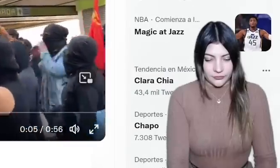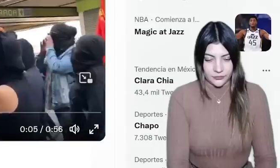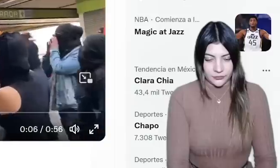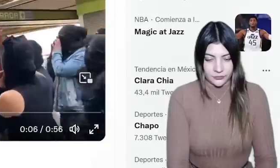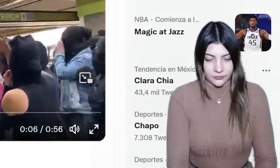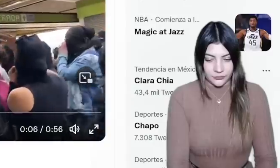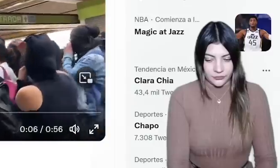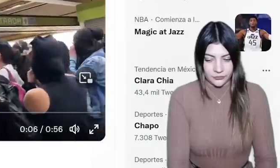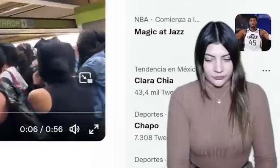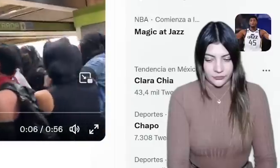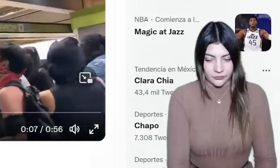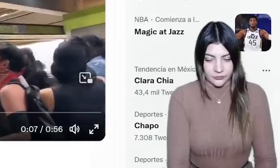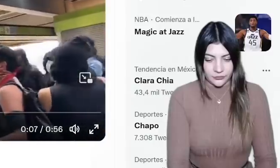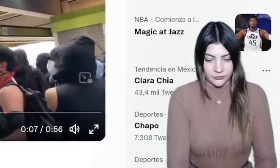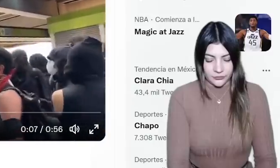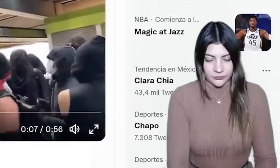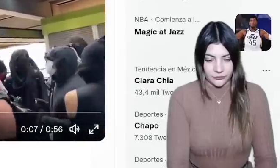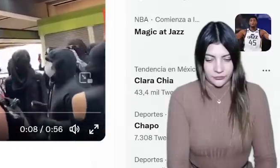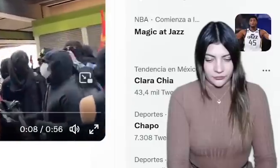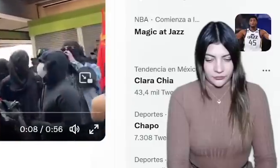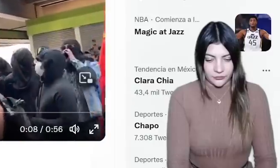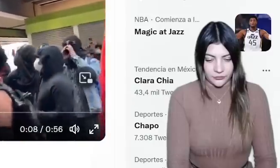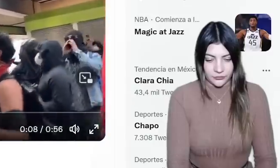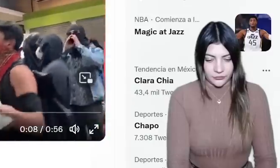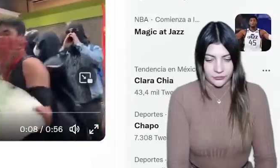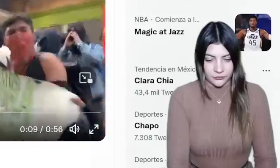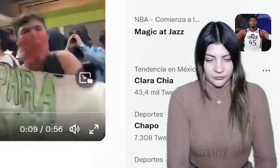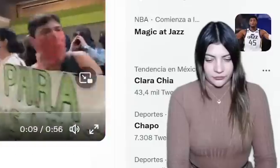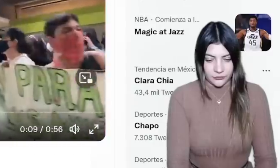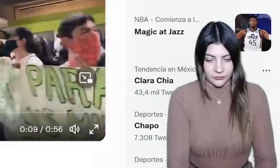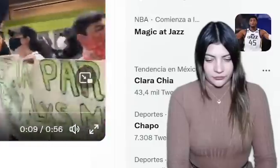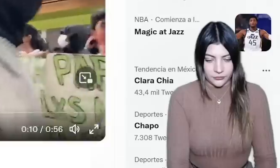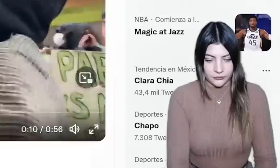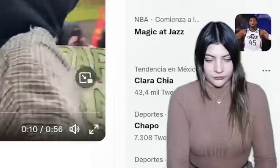¡Metro Popular! ¡Metro Popular!